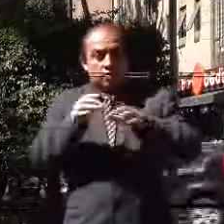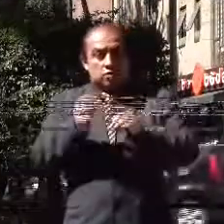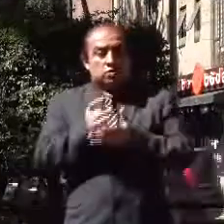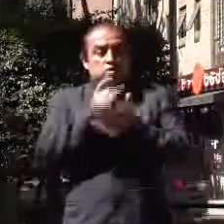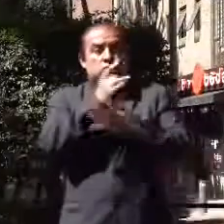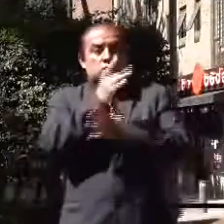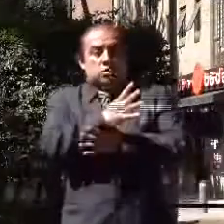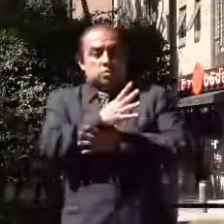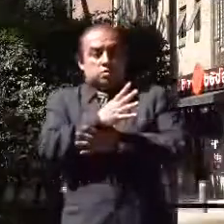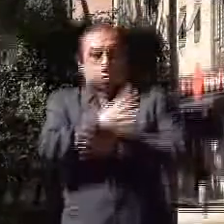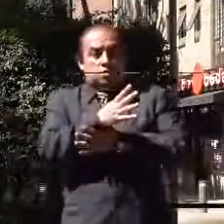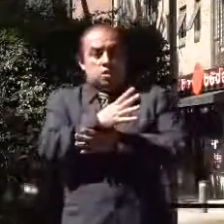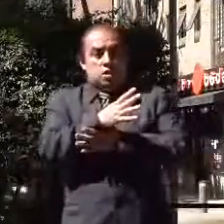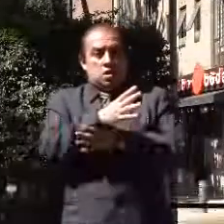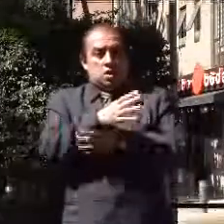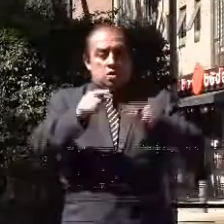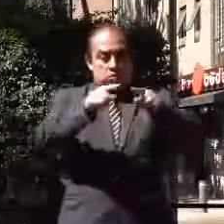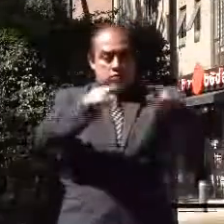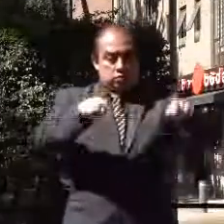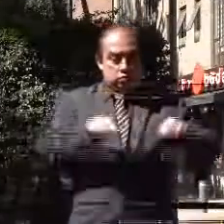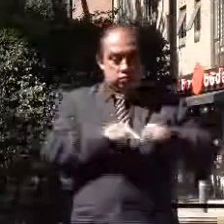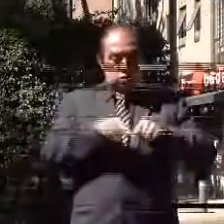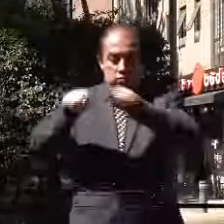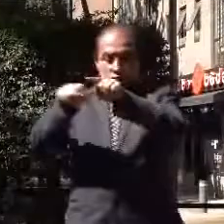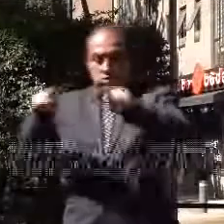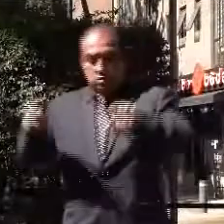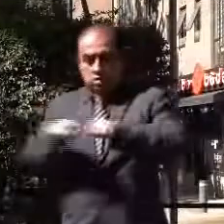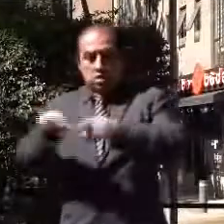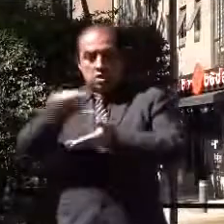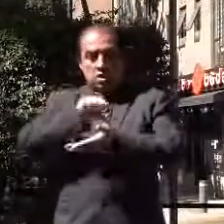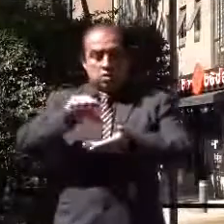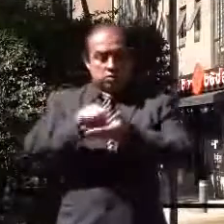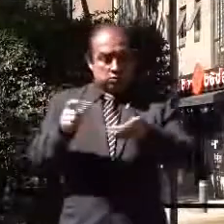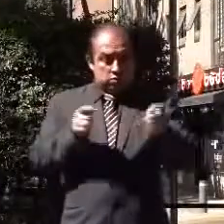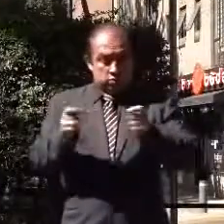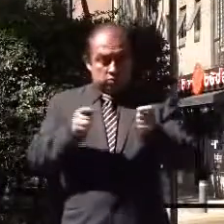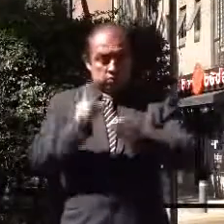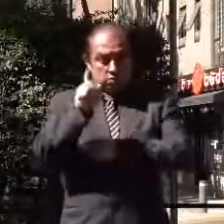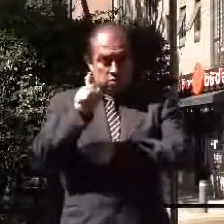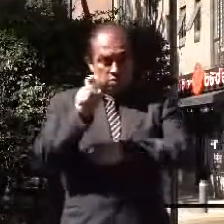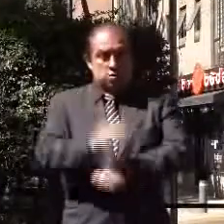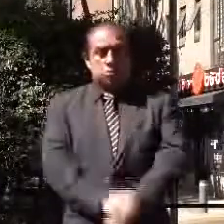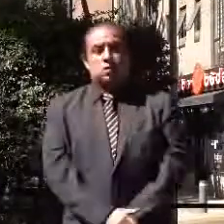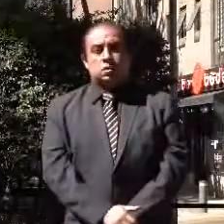transmite a los tableros, a los centros de control.